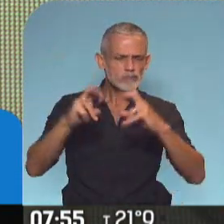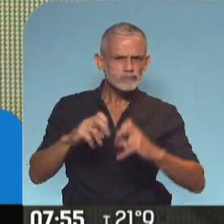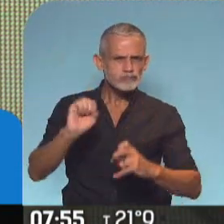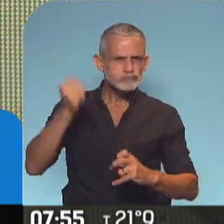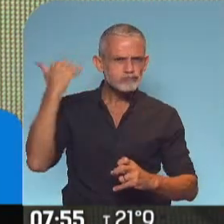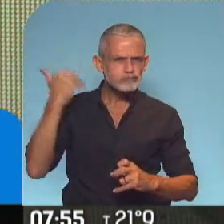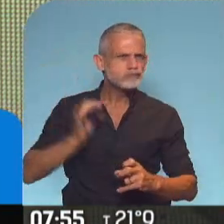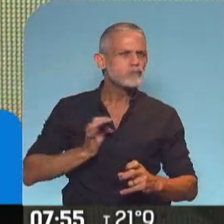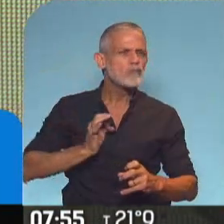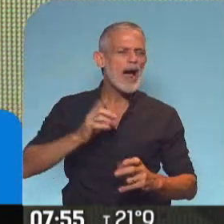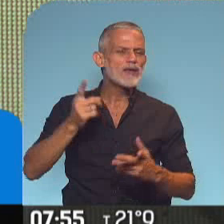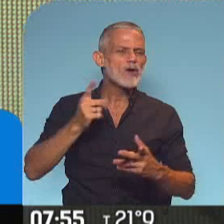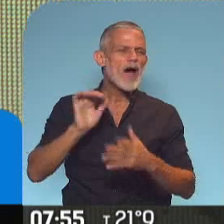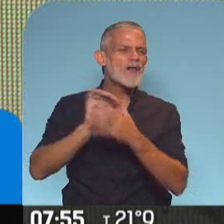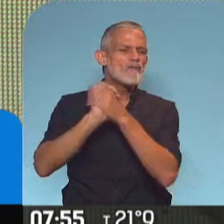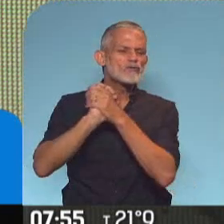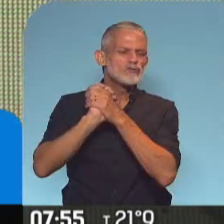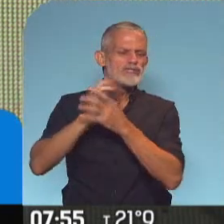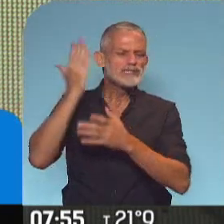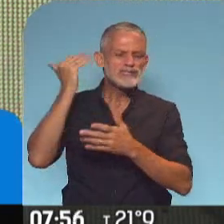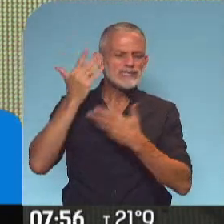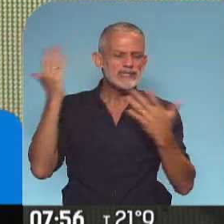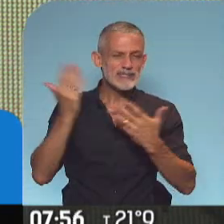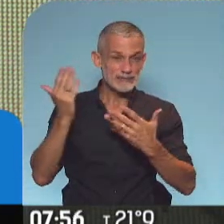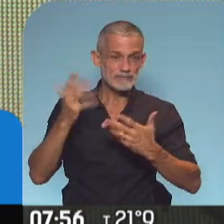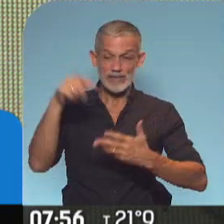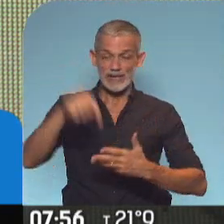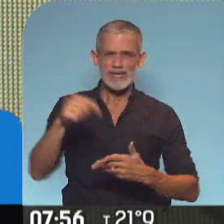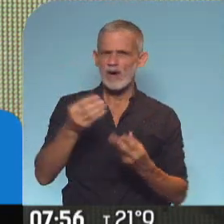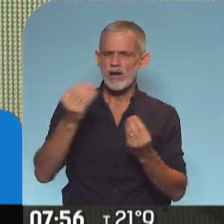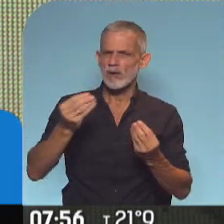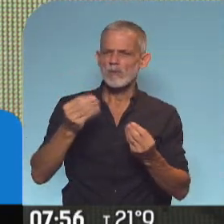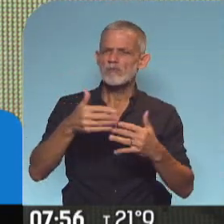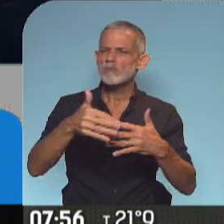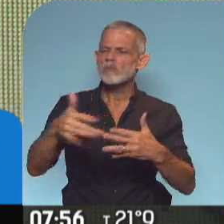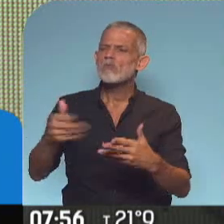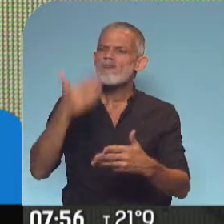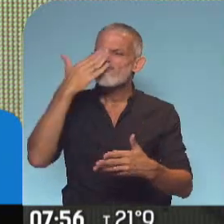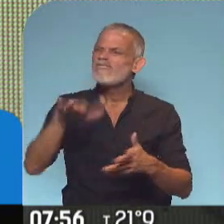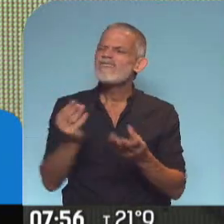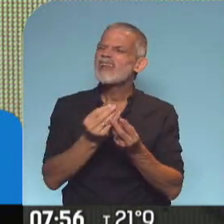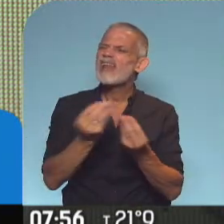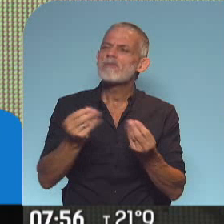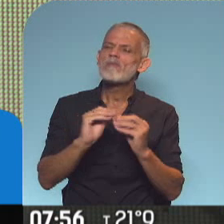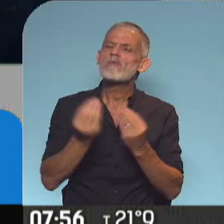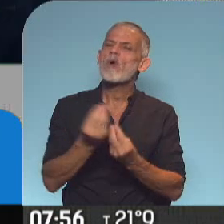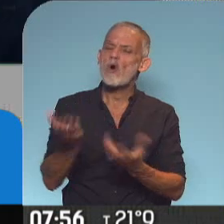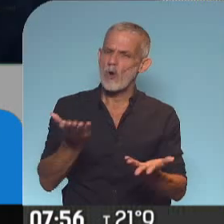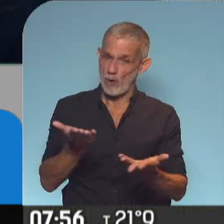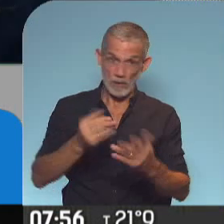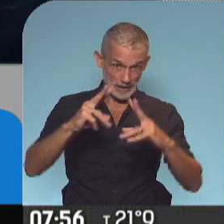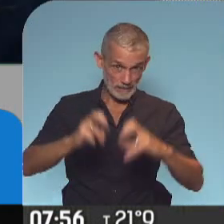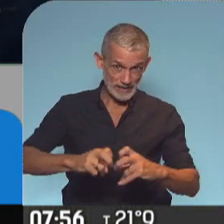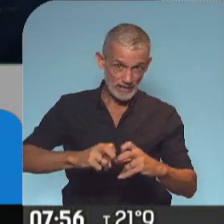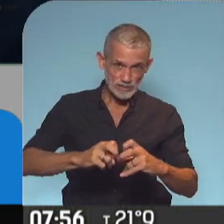deuda ya por el alfonsinismo, digamos. En este caso, ¿en qué puede terminar? Bueno, yo creo que lo fundamental de la investigación